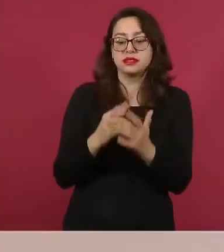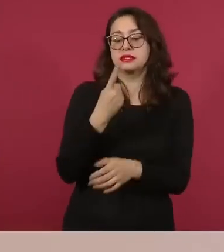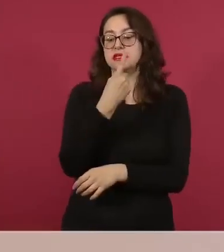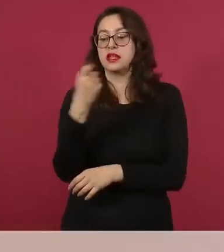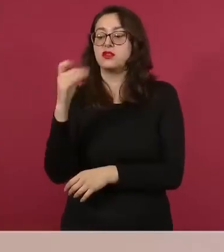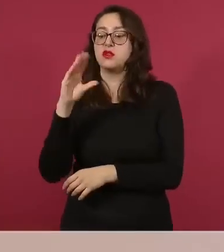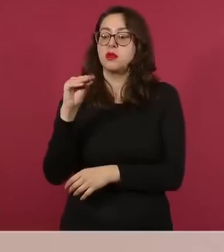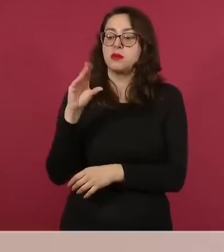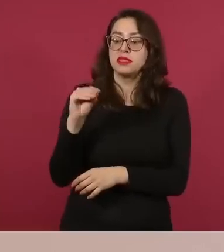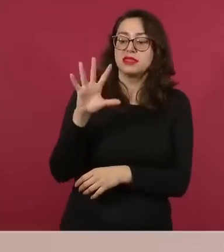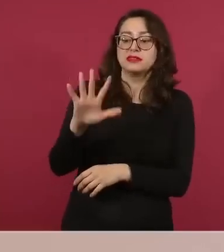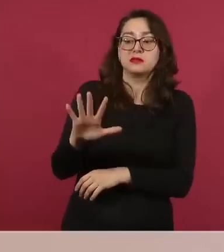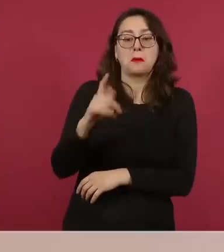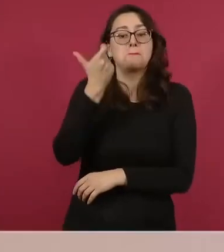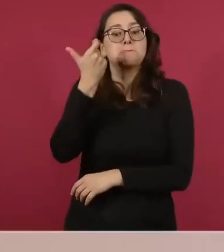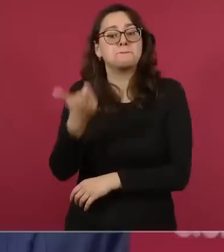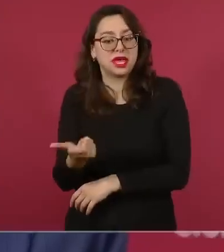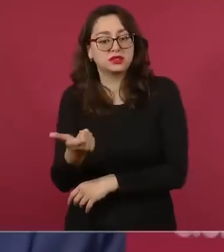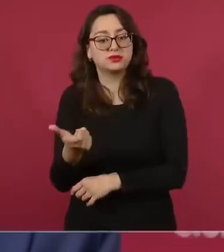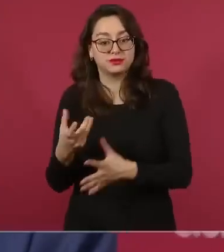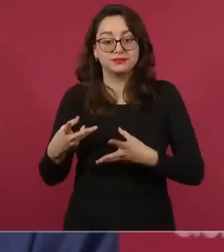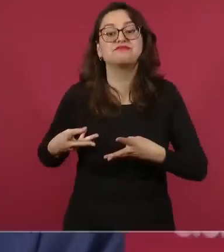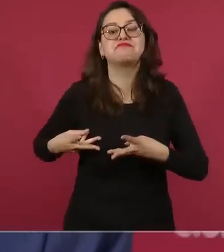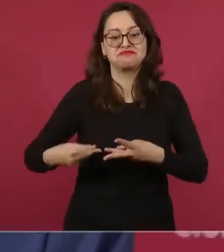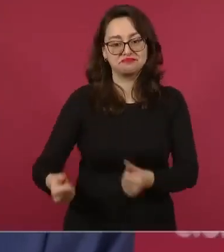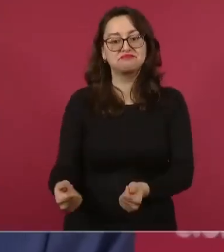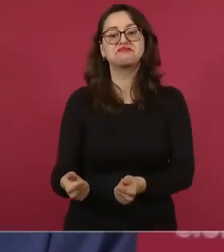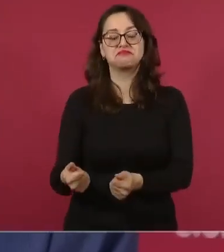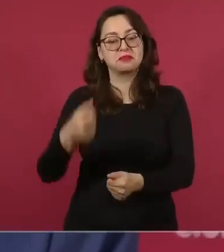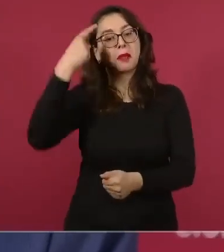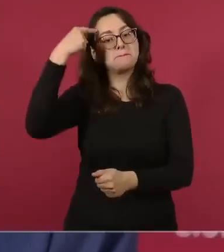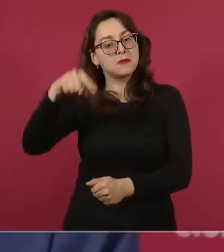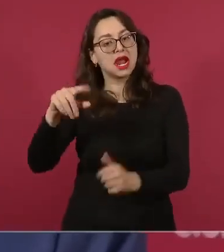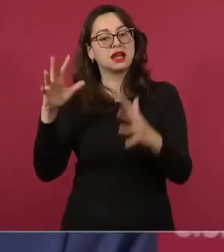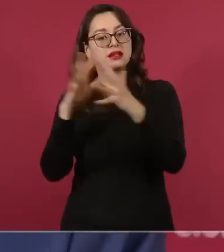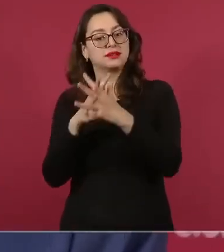642,195 pesos, de los cuales